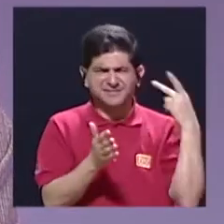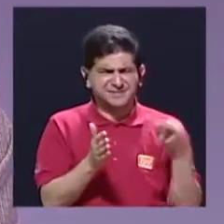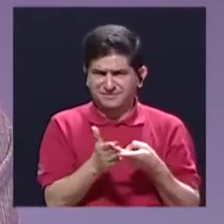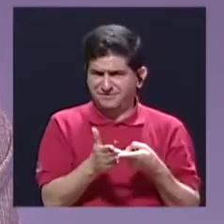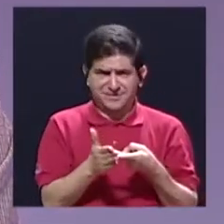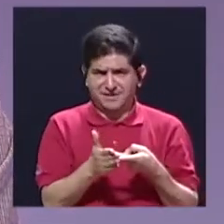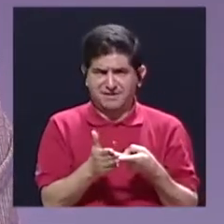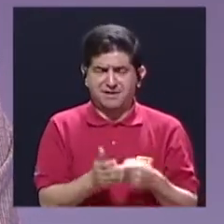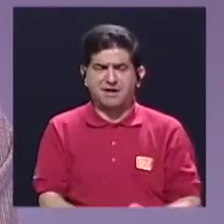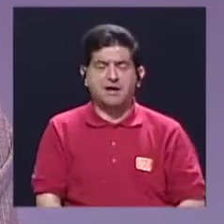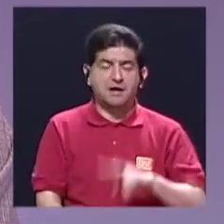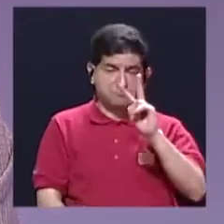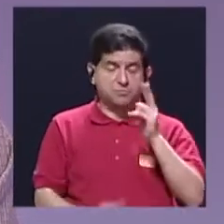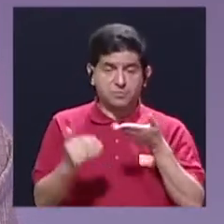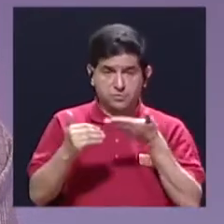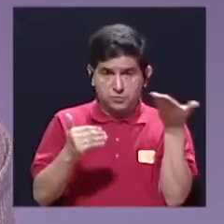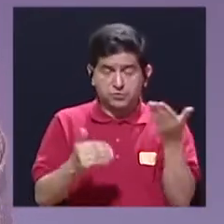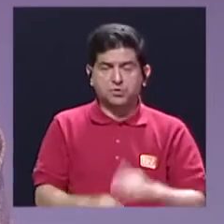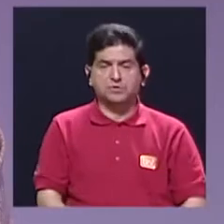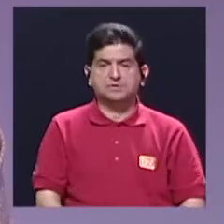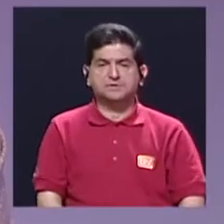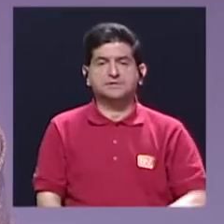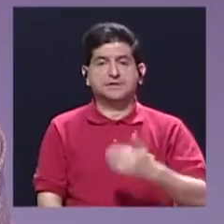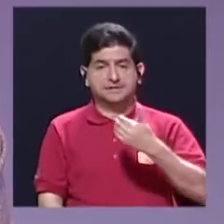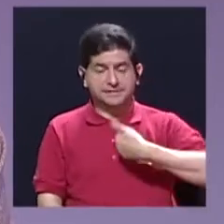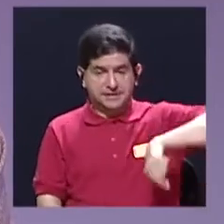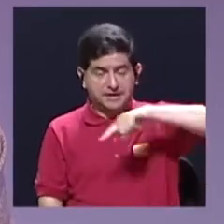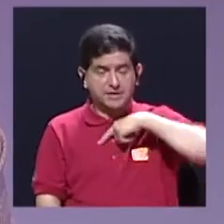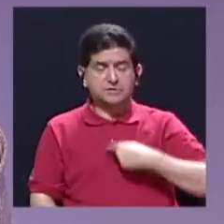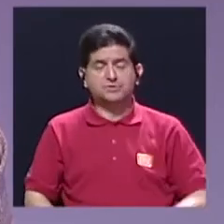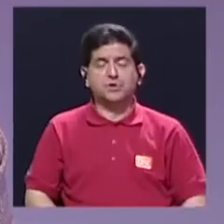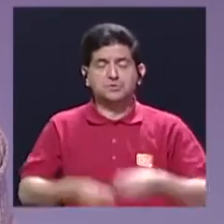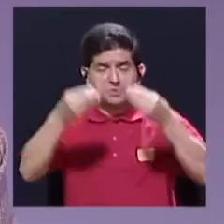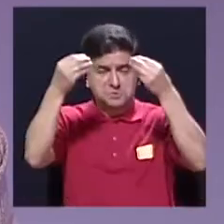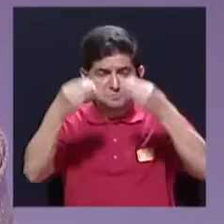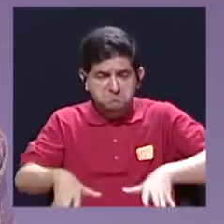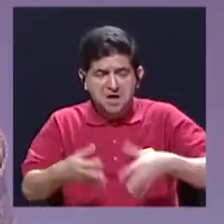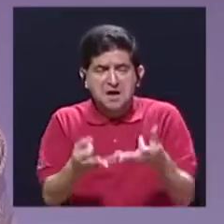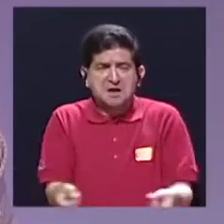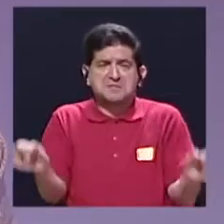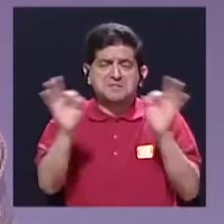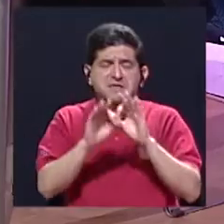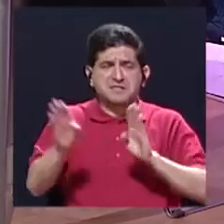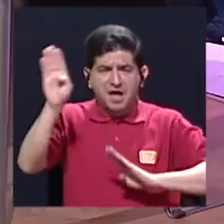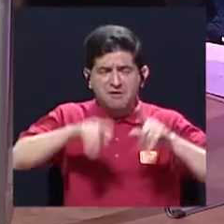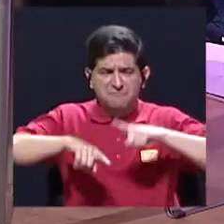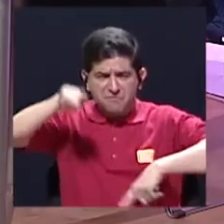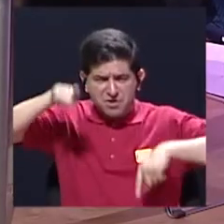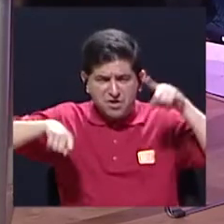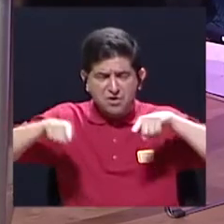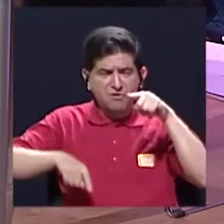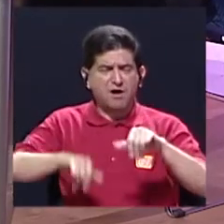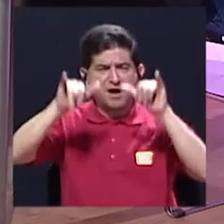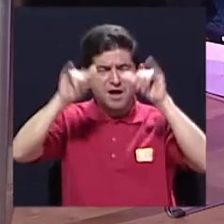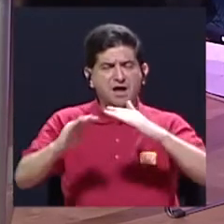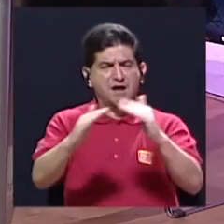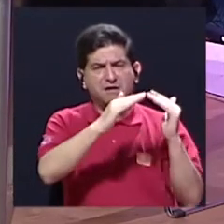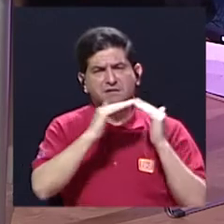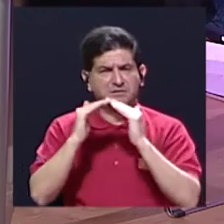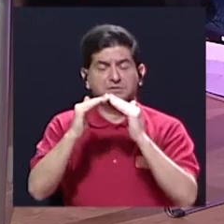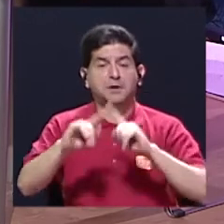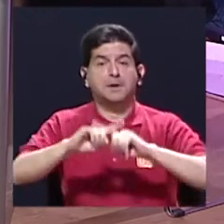que dos cosas, estamos ante una pérdida importante de la biodiversidad que todavía queda en la ciudad,